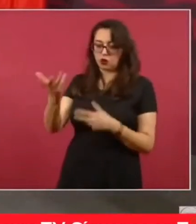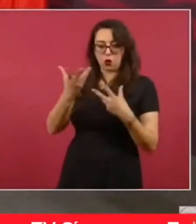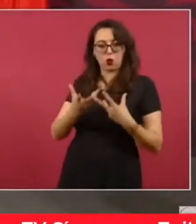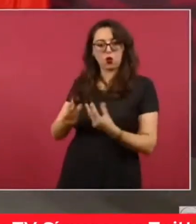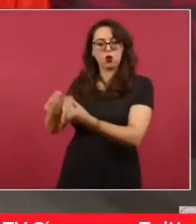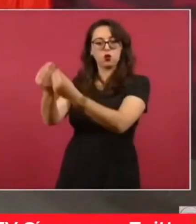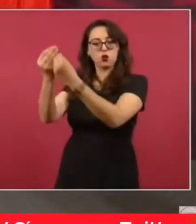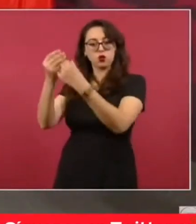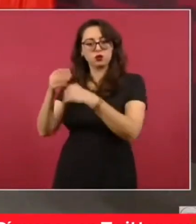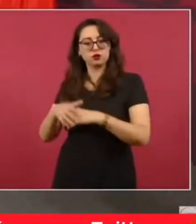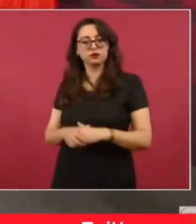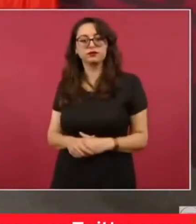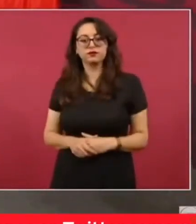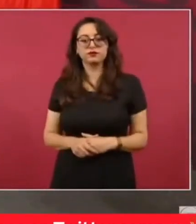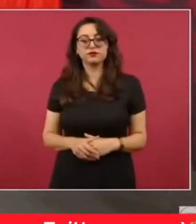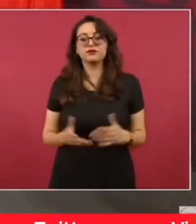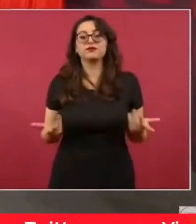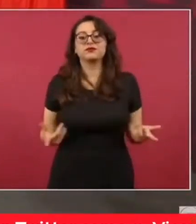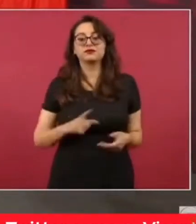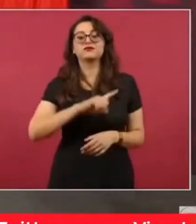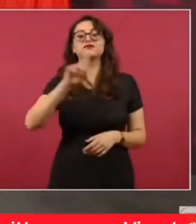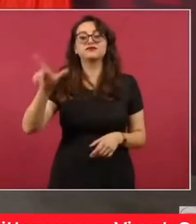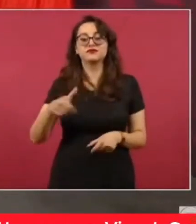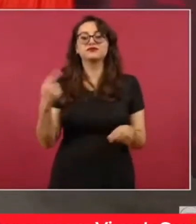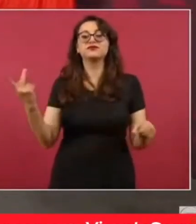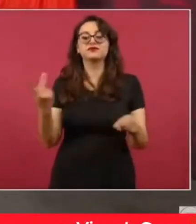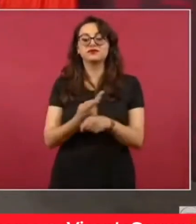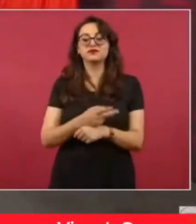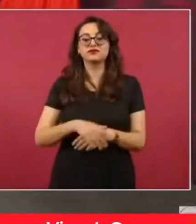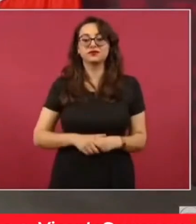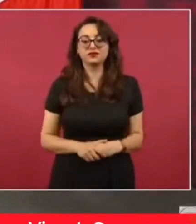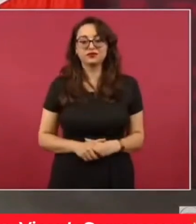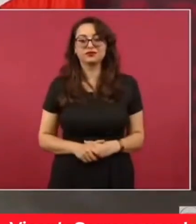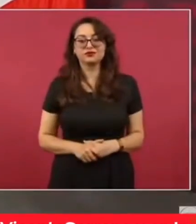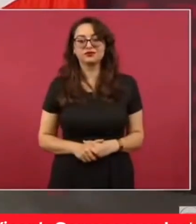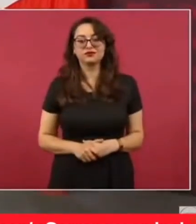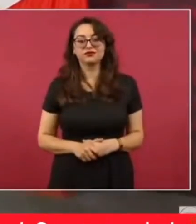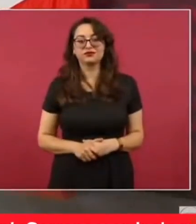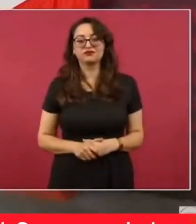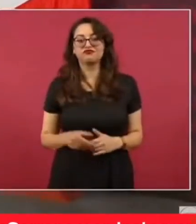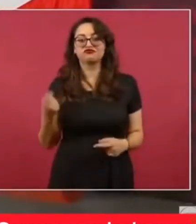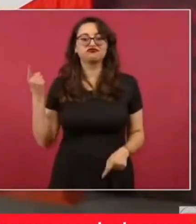y al final pues quién va a mandar no pues